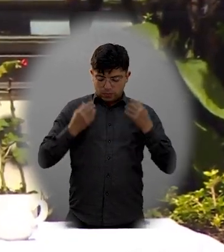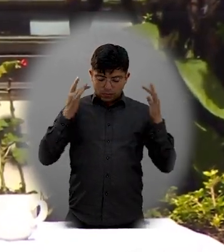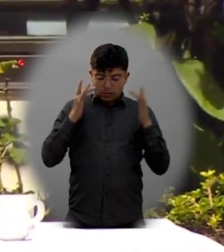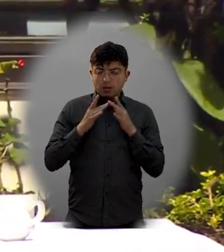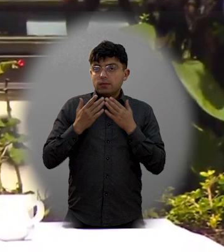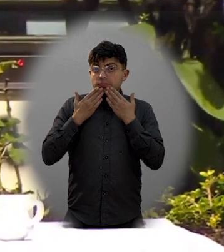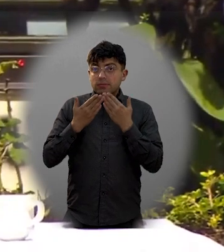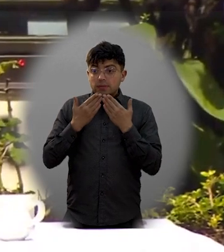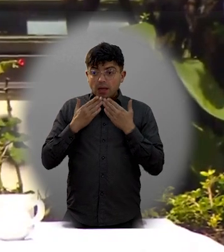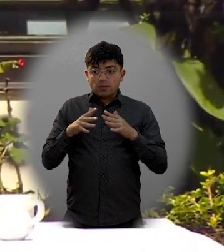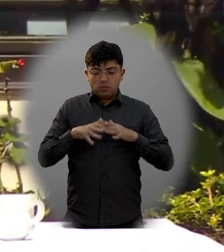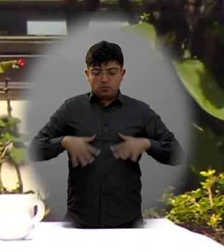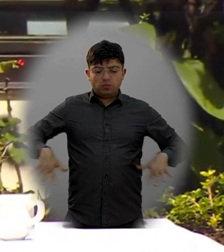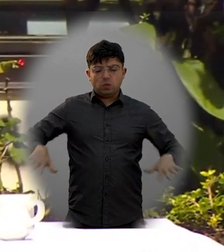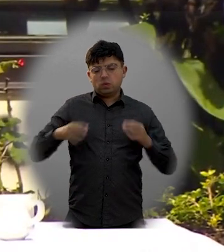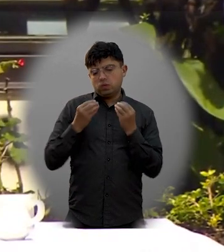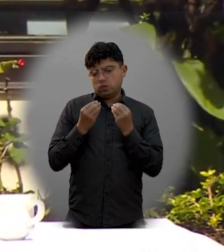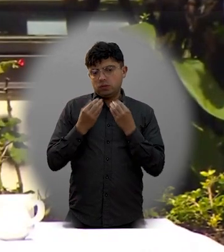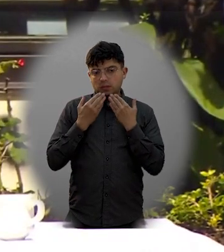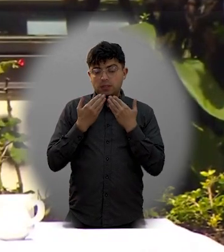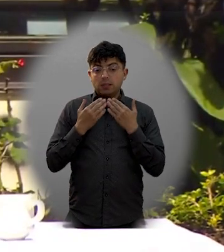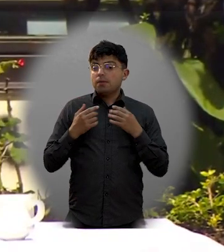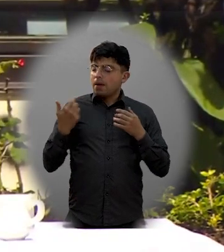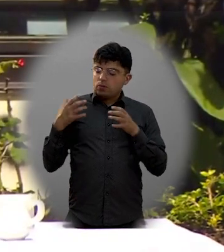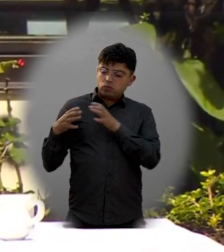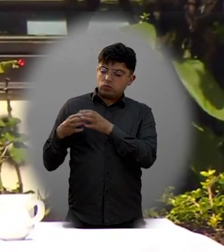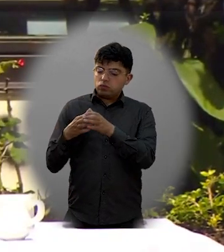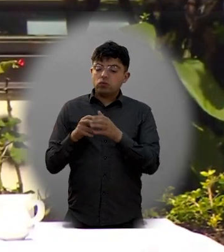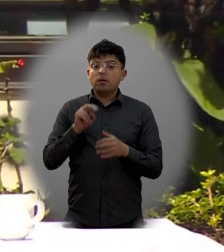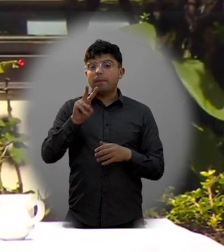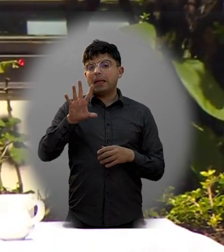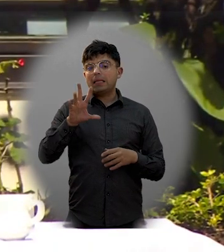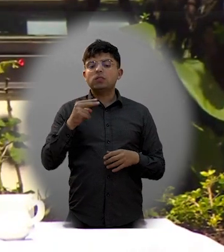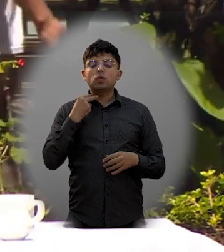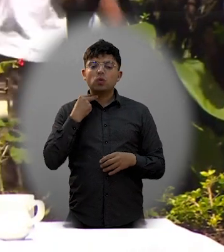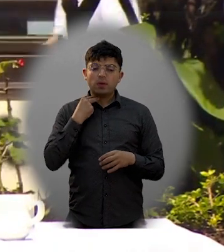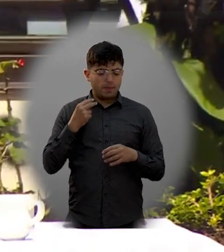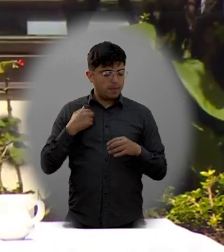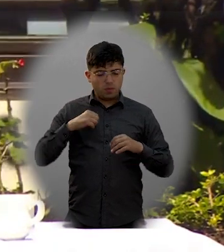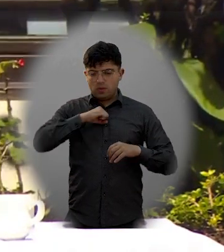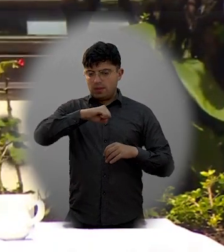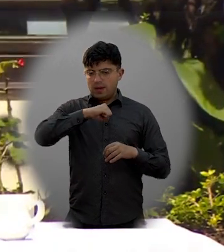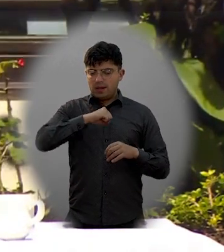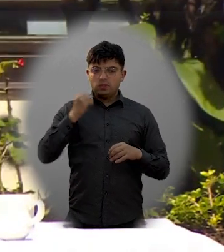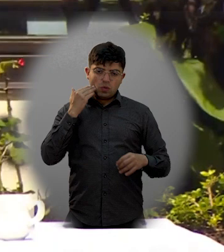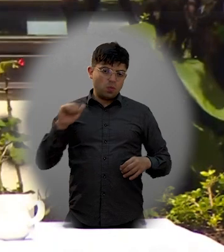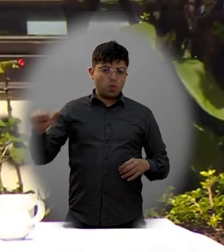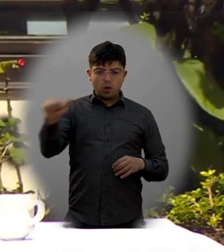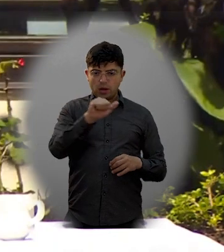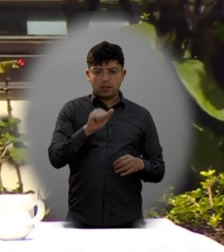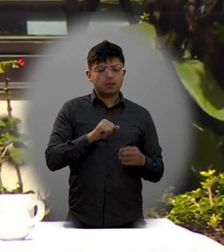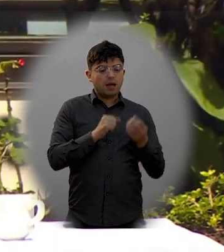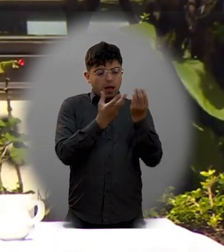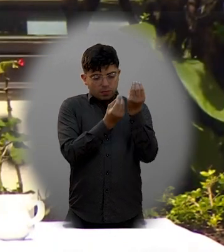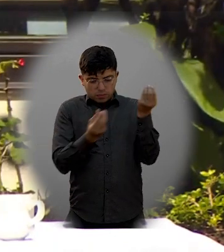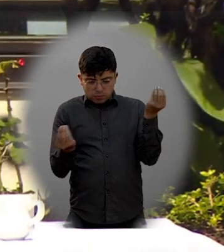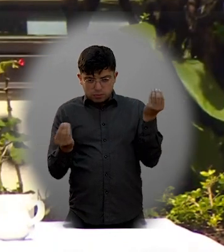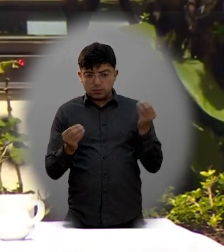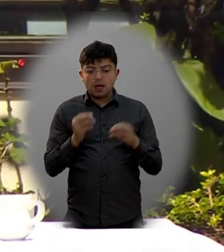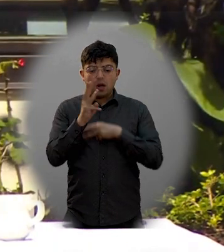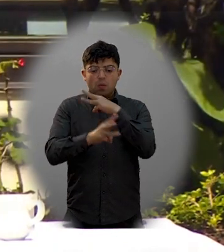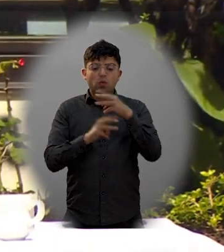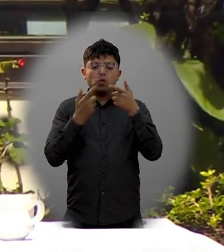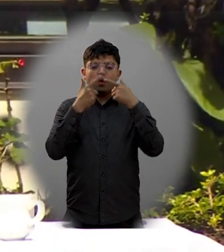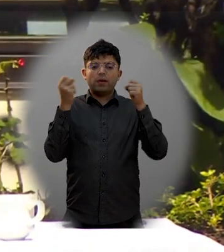agradezco mucho este espacio y por favor a movilizarnos este 25N por los derechos de las mujeres y las disidencias a un mundo libre